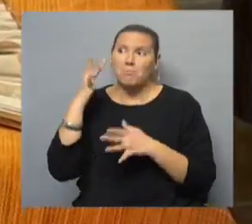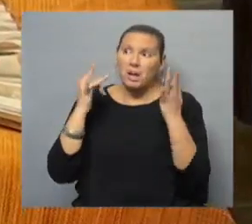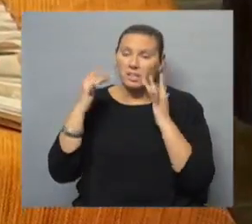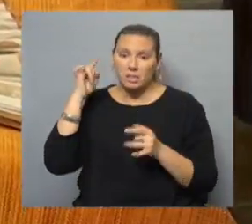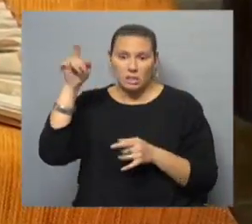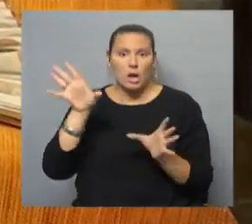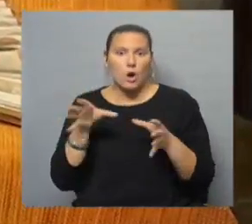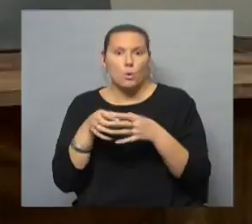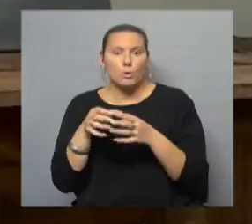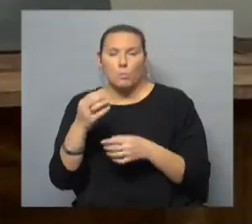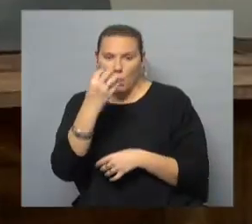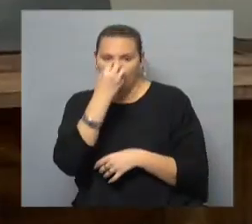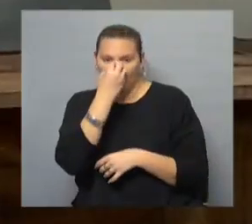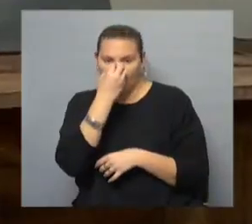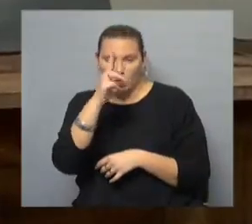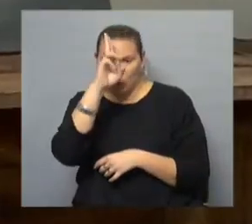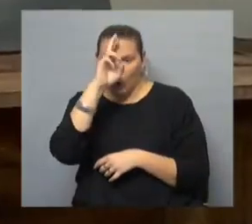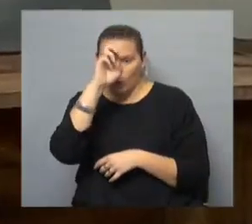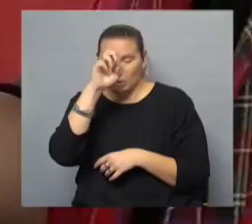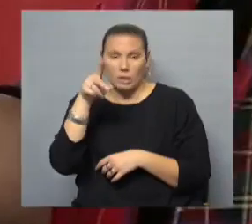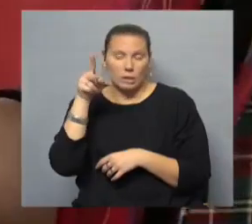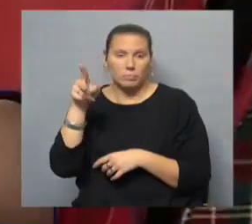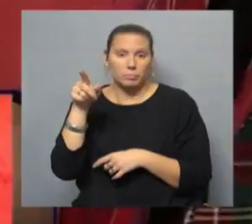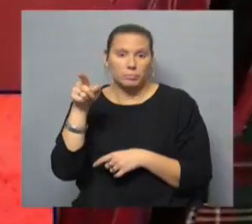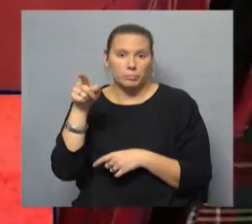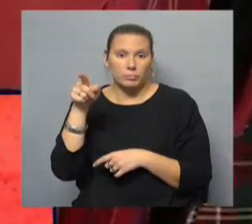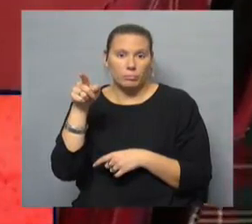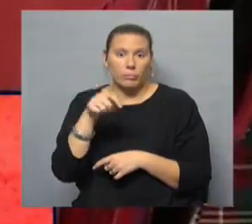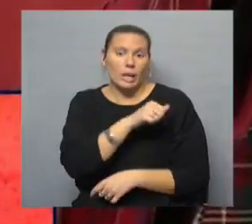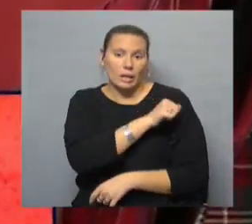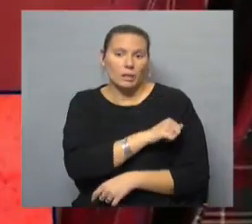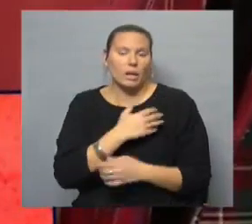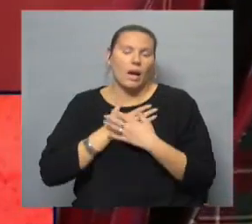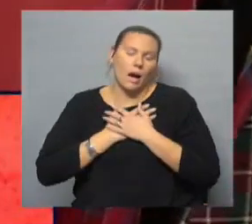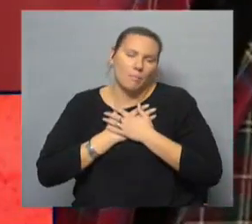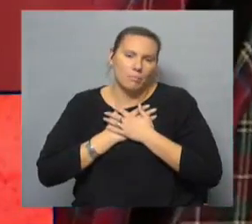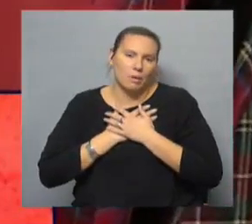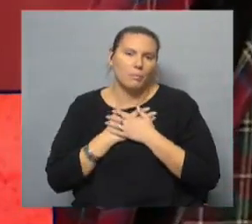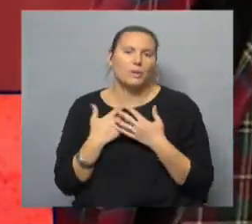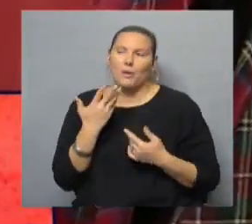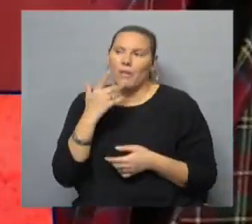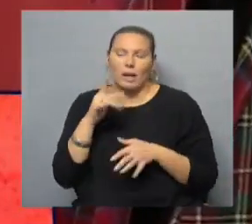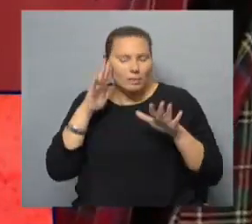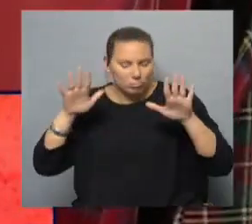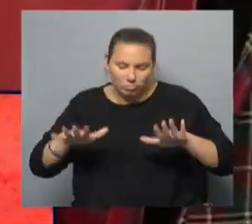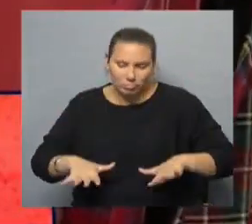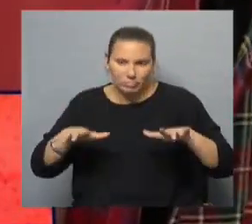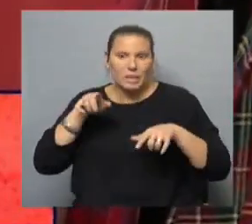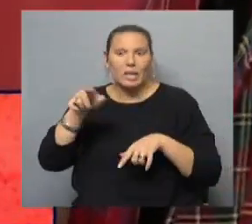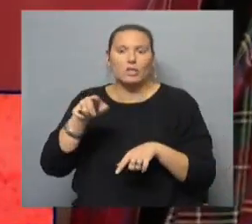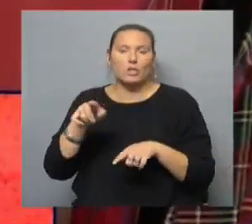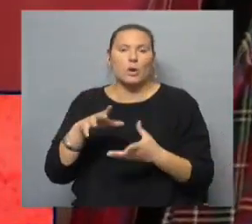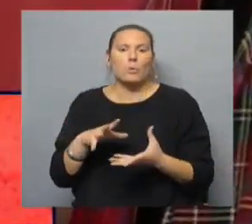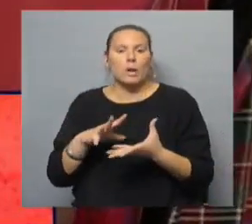con un grupo de payasos de hospital de Río de Janeiro que amamos y admiramos mucho. Y ellos tienen